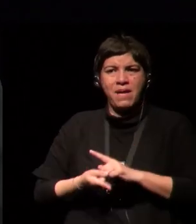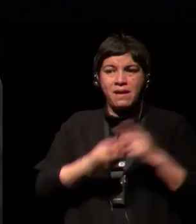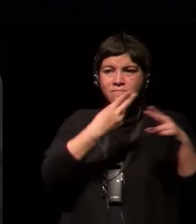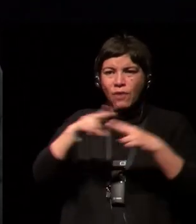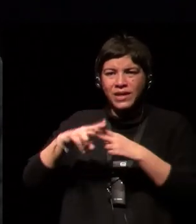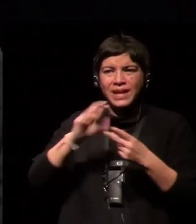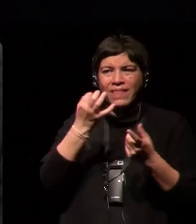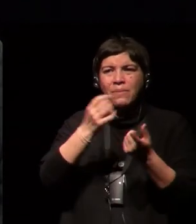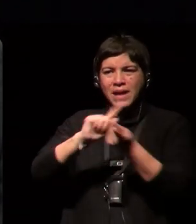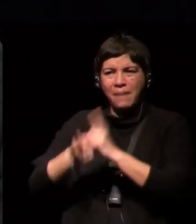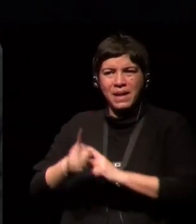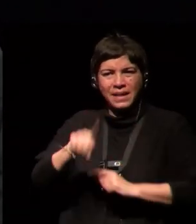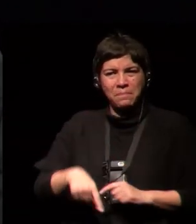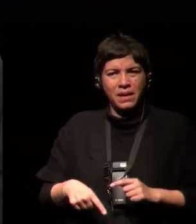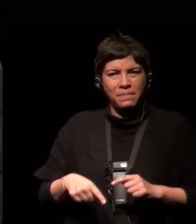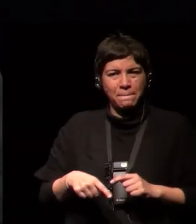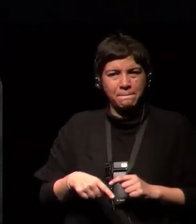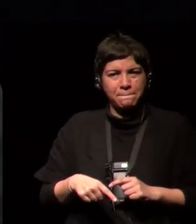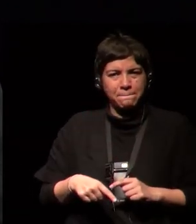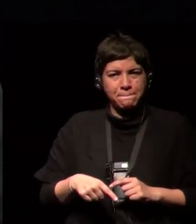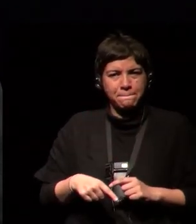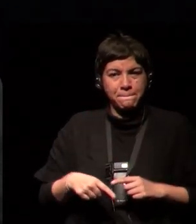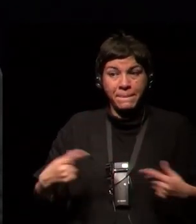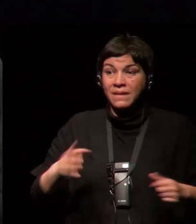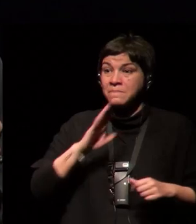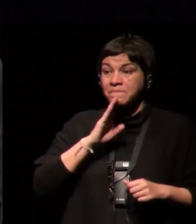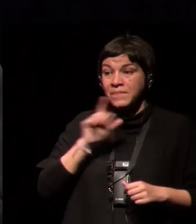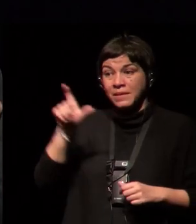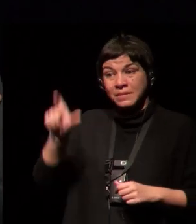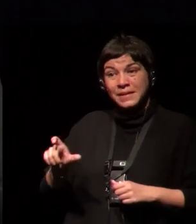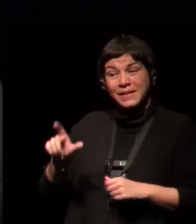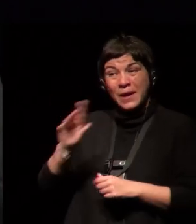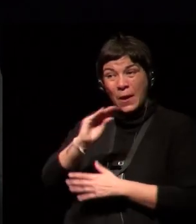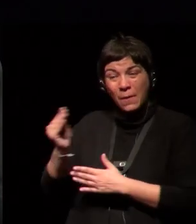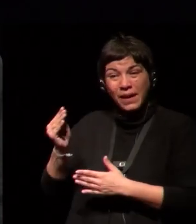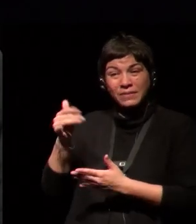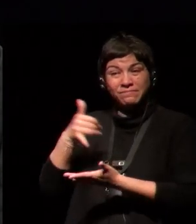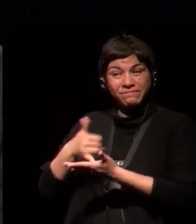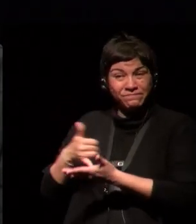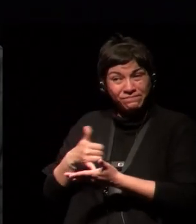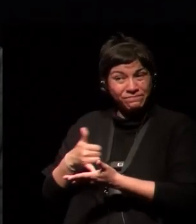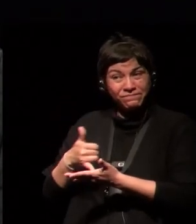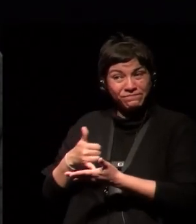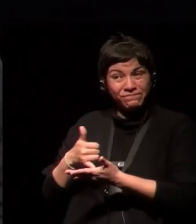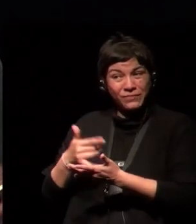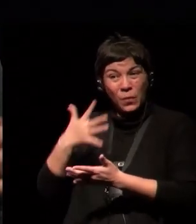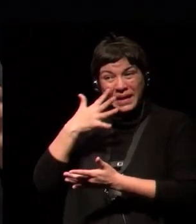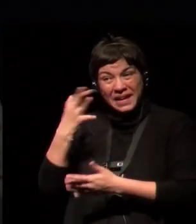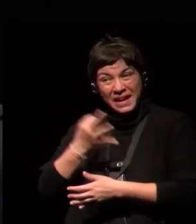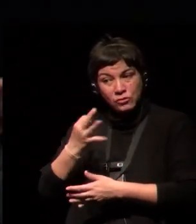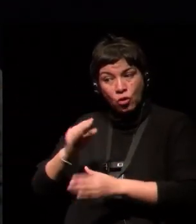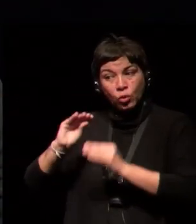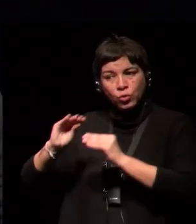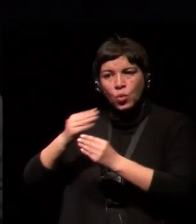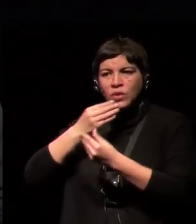que ese joven vulnerable que está en riesgo, su historia, su relato, en el fondo es